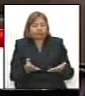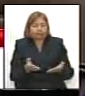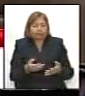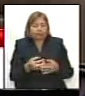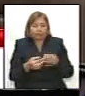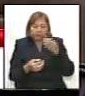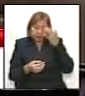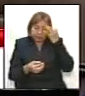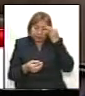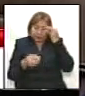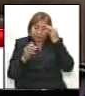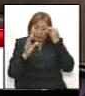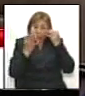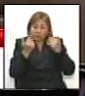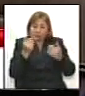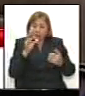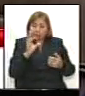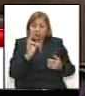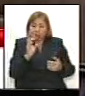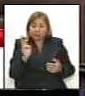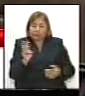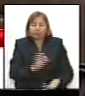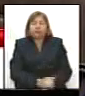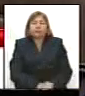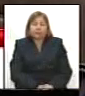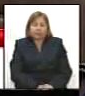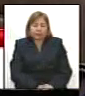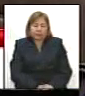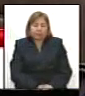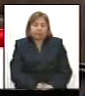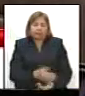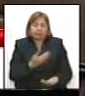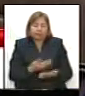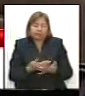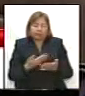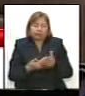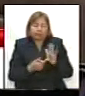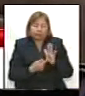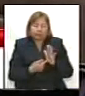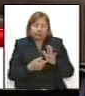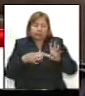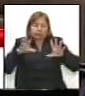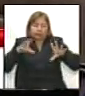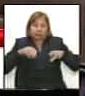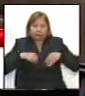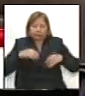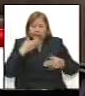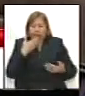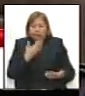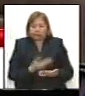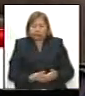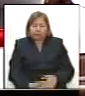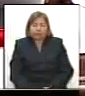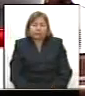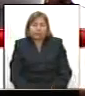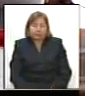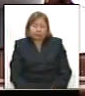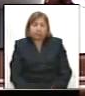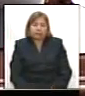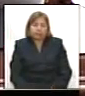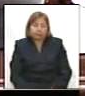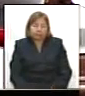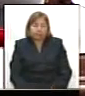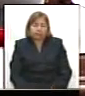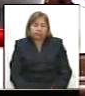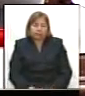ley 1576. Y, presidenta, y lo ponemos para su debate y aprobación. Muchas gracias. Gracias, congresista.